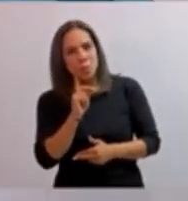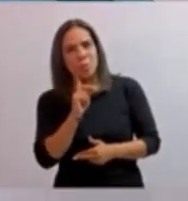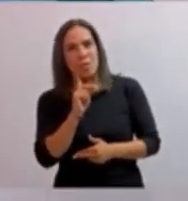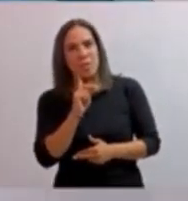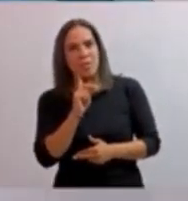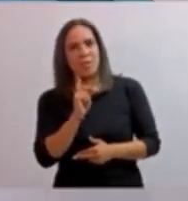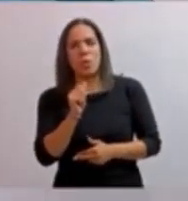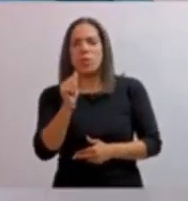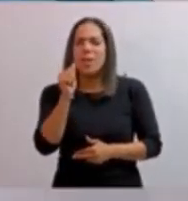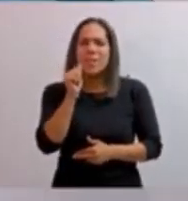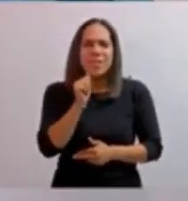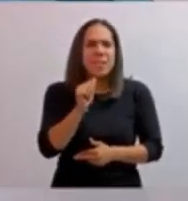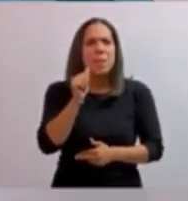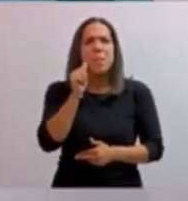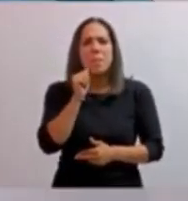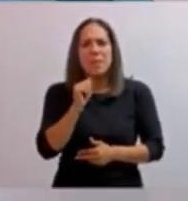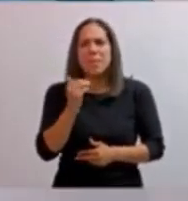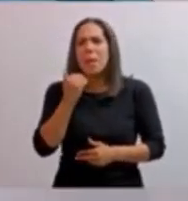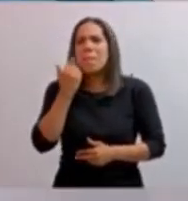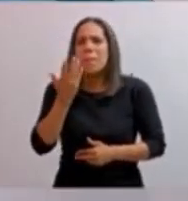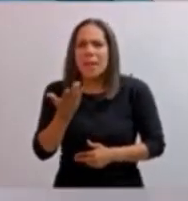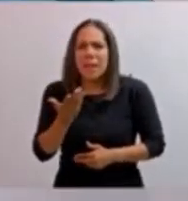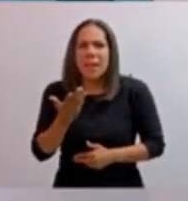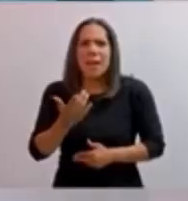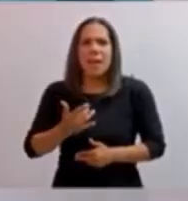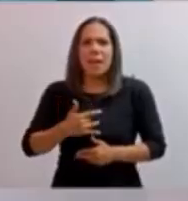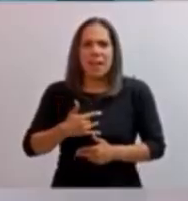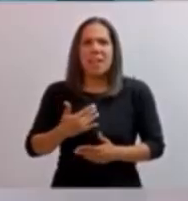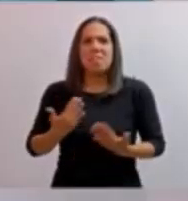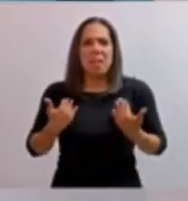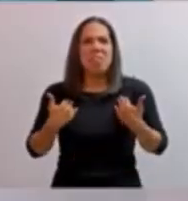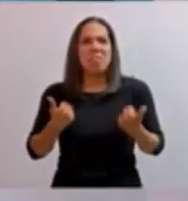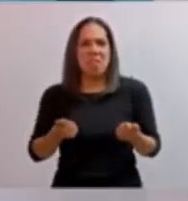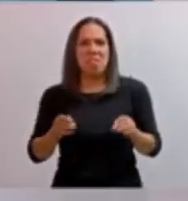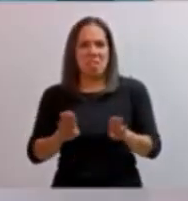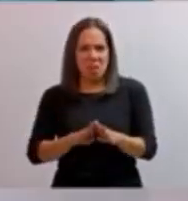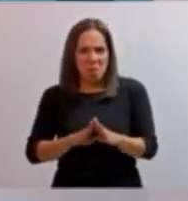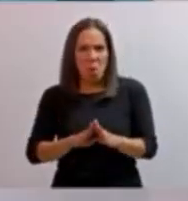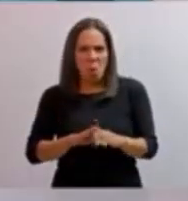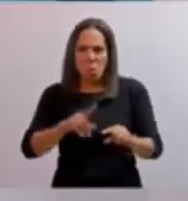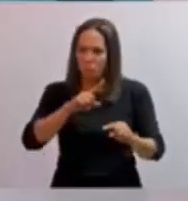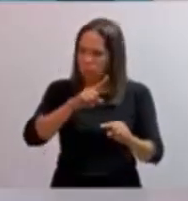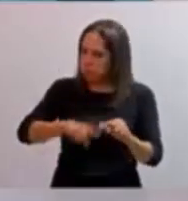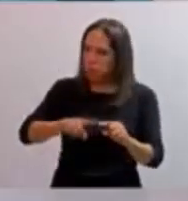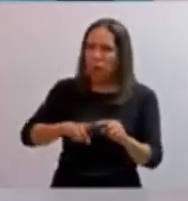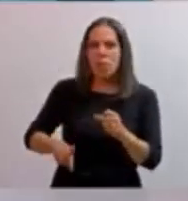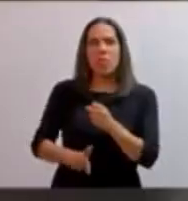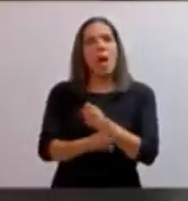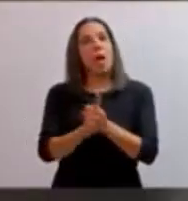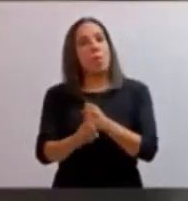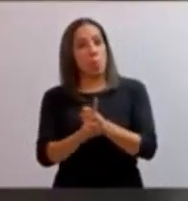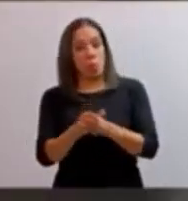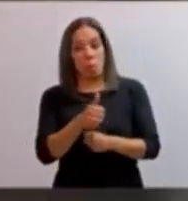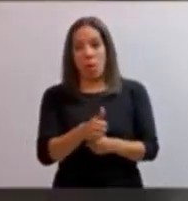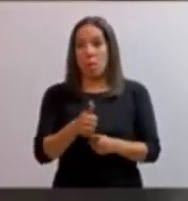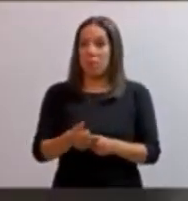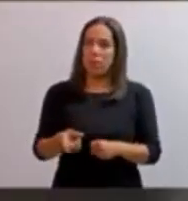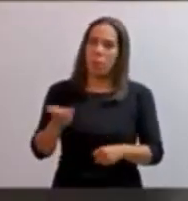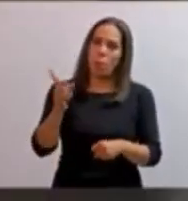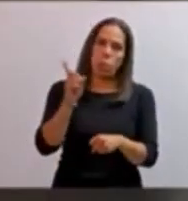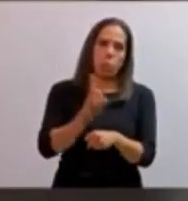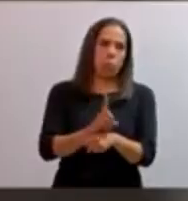siempre encuentran márgenes de autonomía para resolver infinidad de situaciones que se presentan